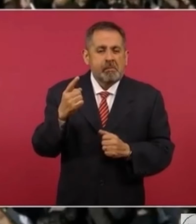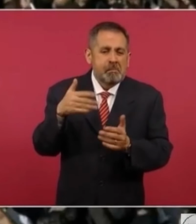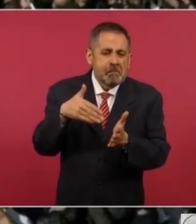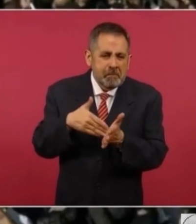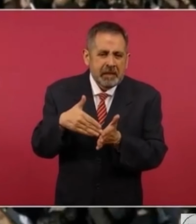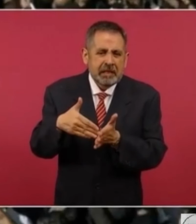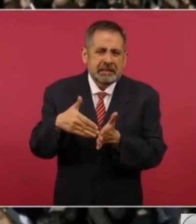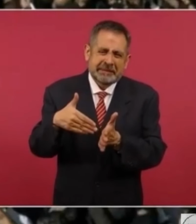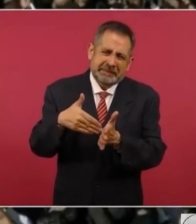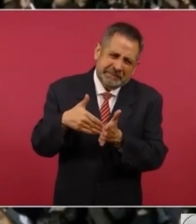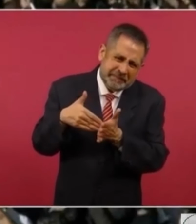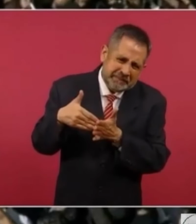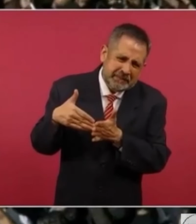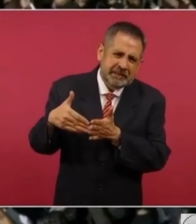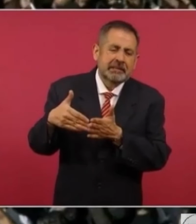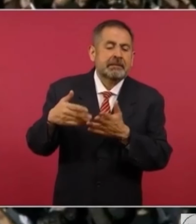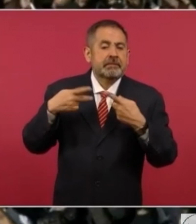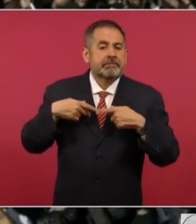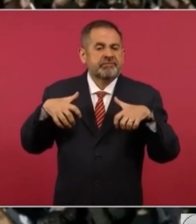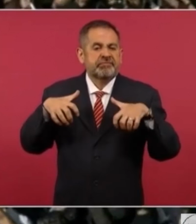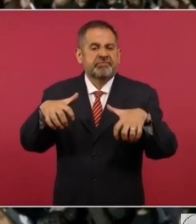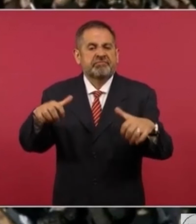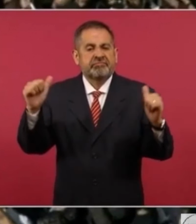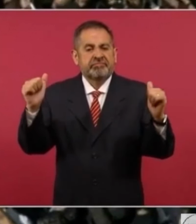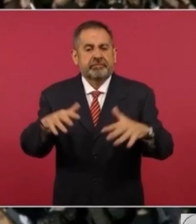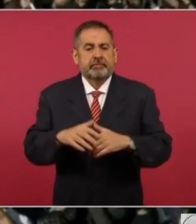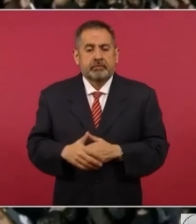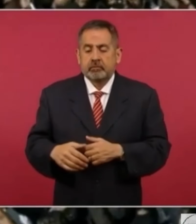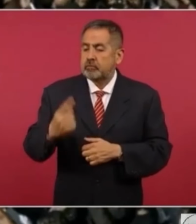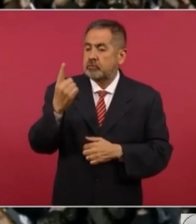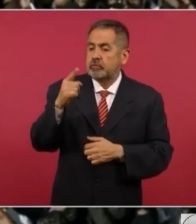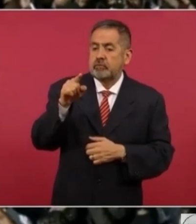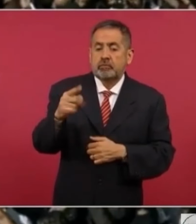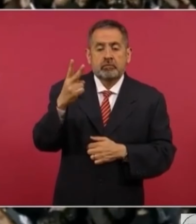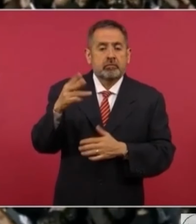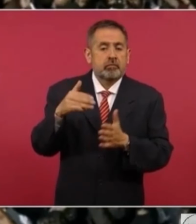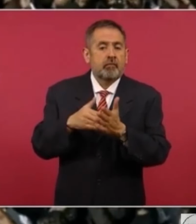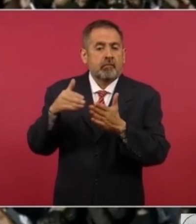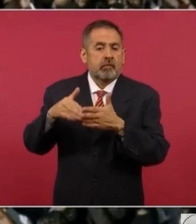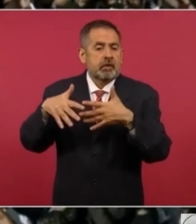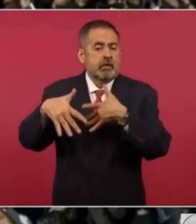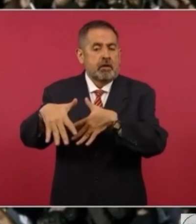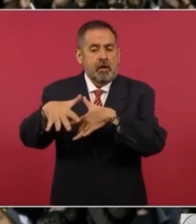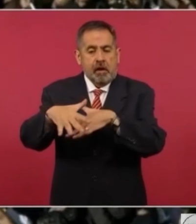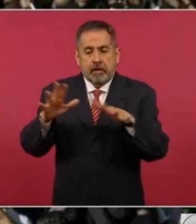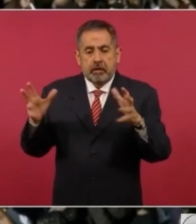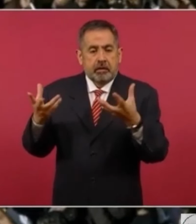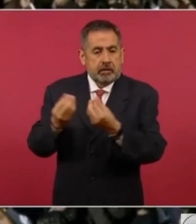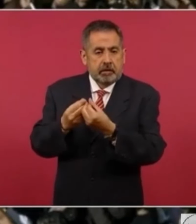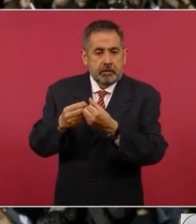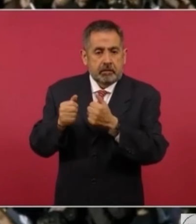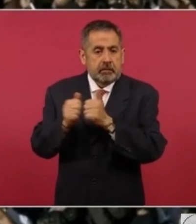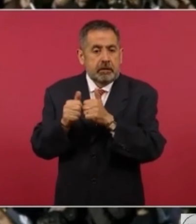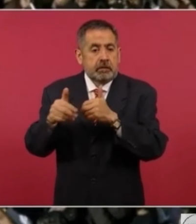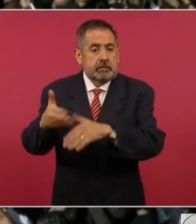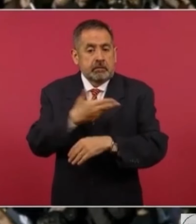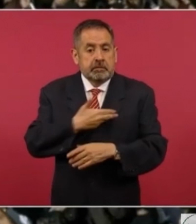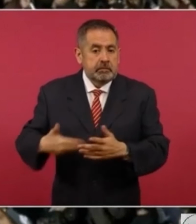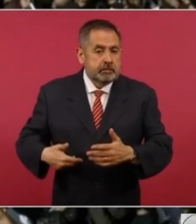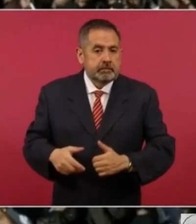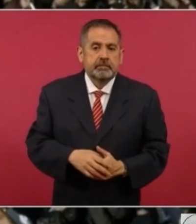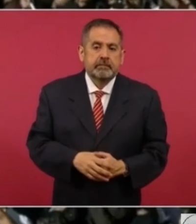miles de ciudadanos. 1.2 millones marchamos junto al presidente. La